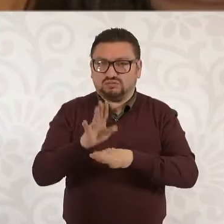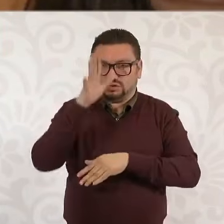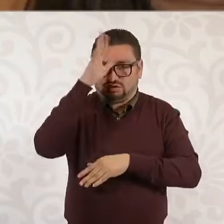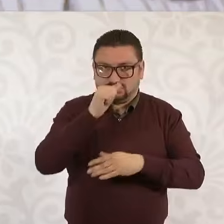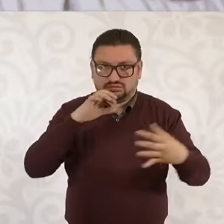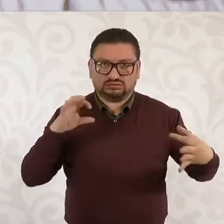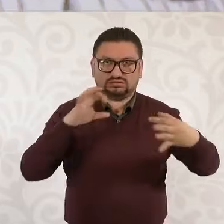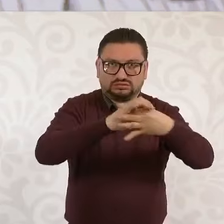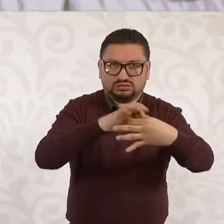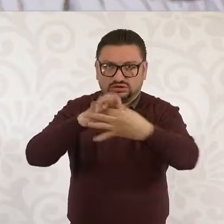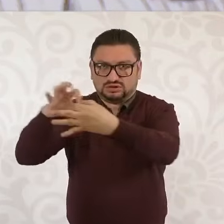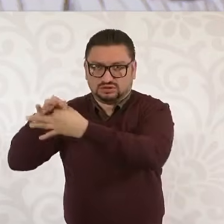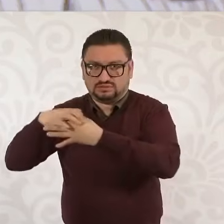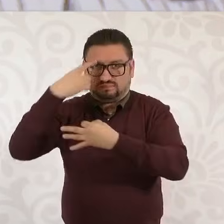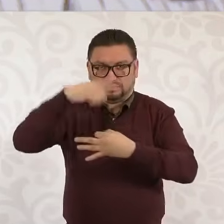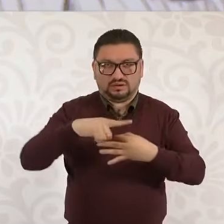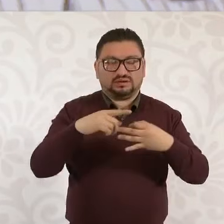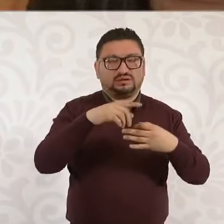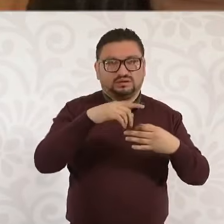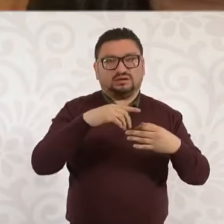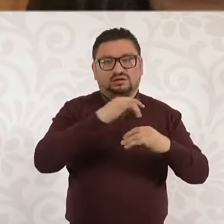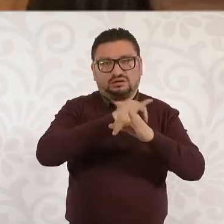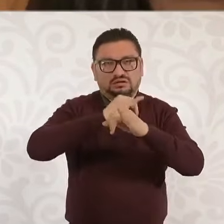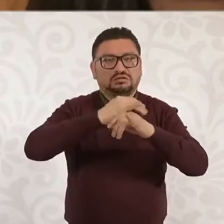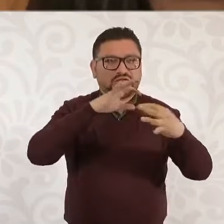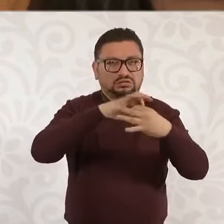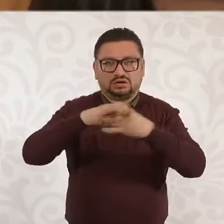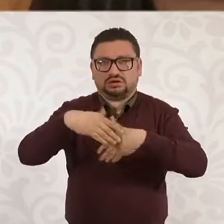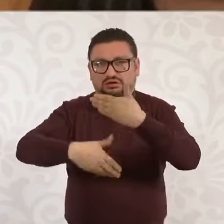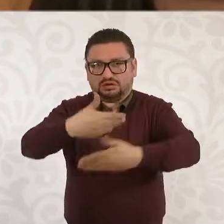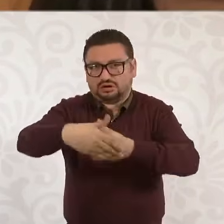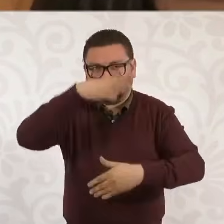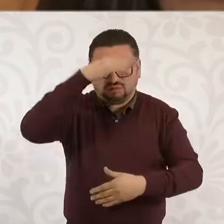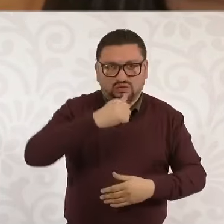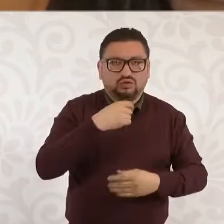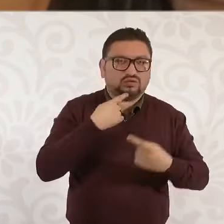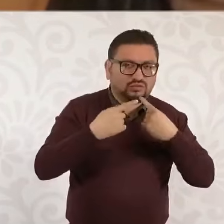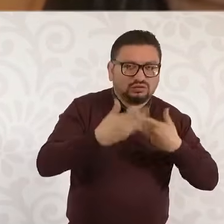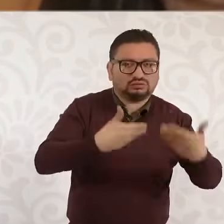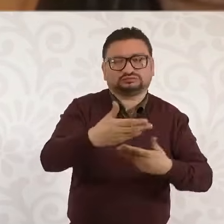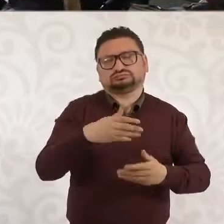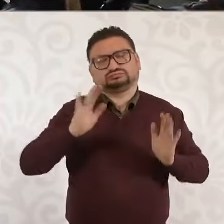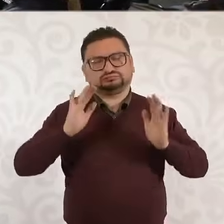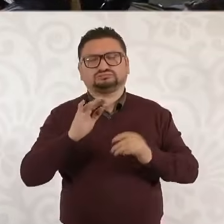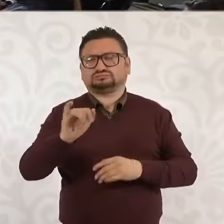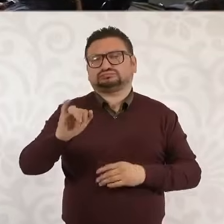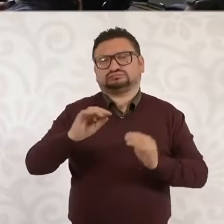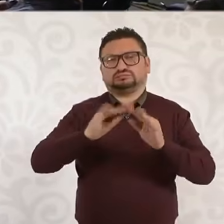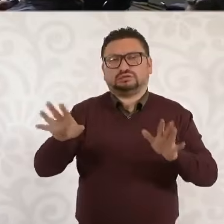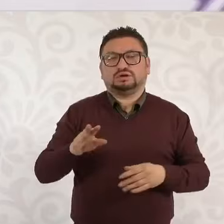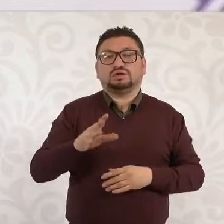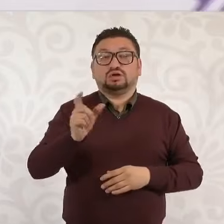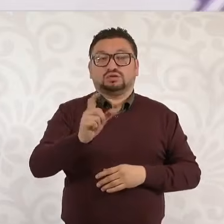las plataformas? Sí. ¿Esto lo van a comenzar a platicar o hasta...? Sí, bueno, pues tiene que